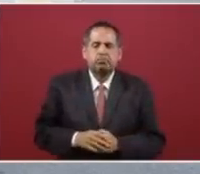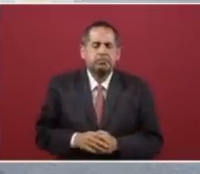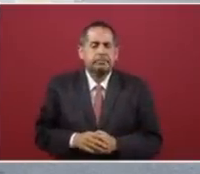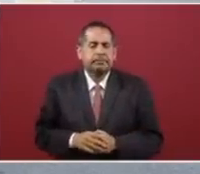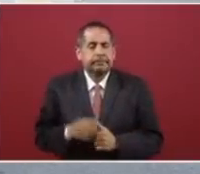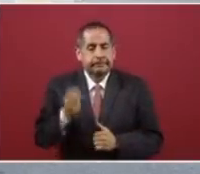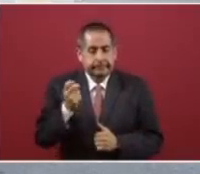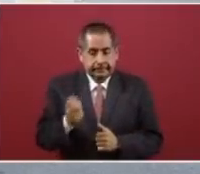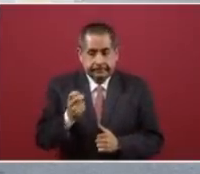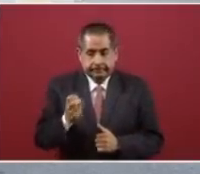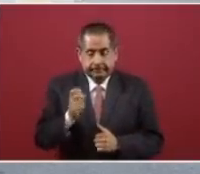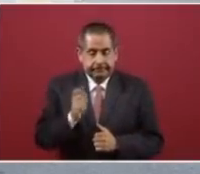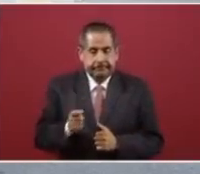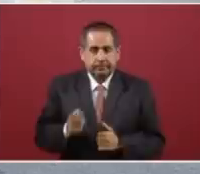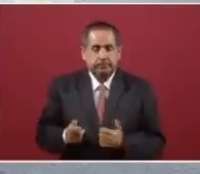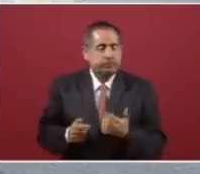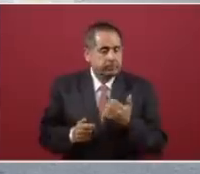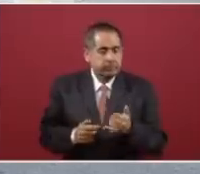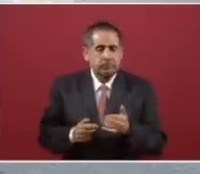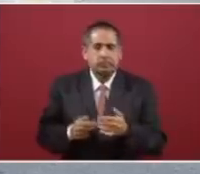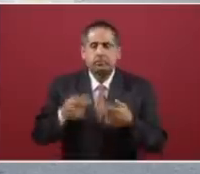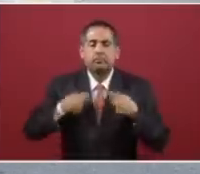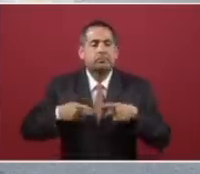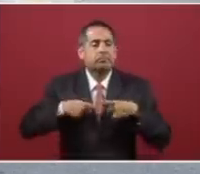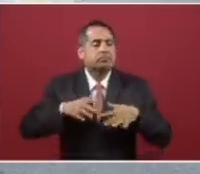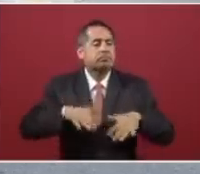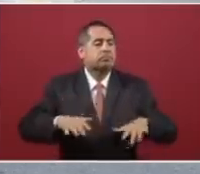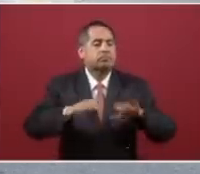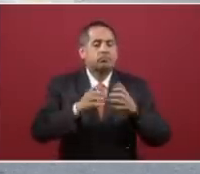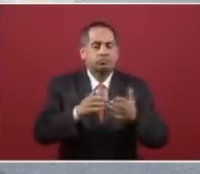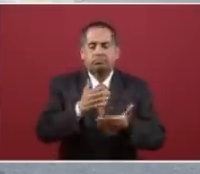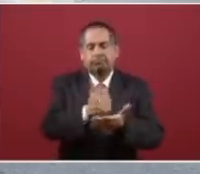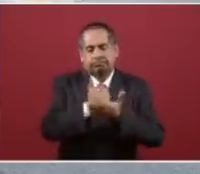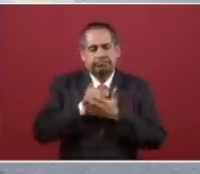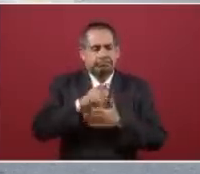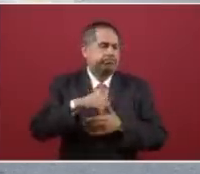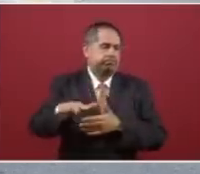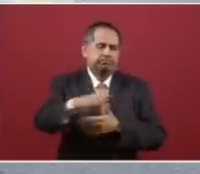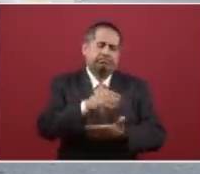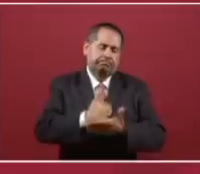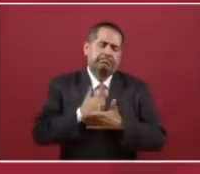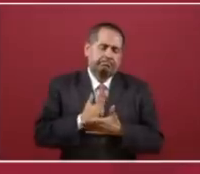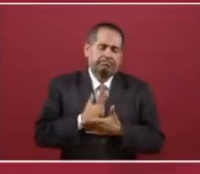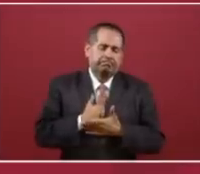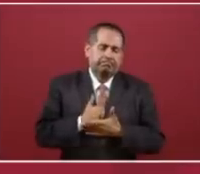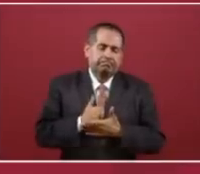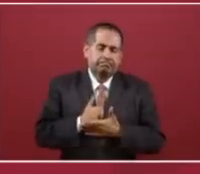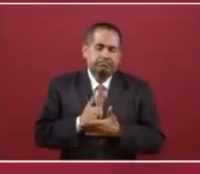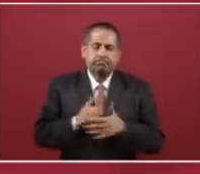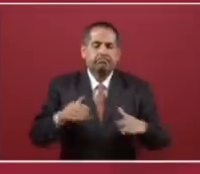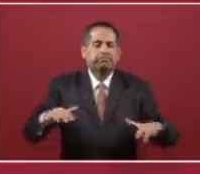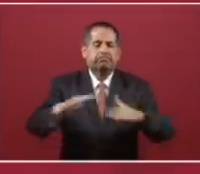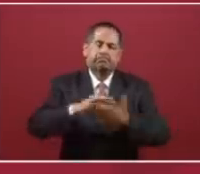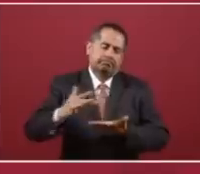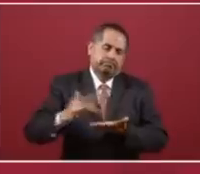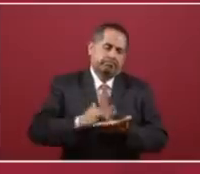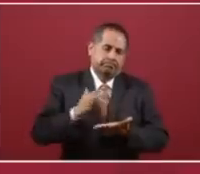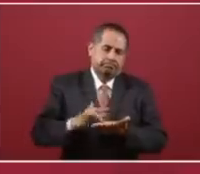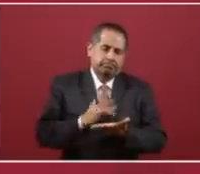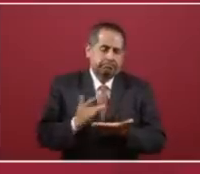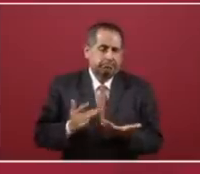eso y que la gente nos ayude que la gente nos apoye